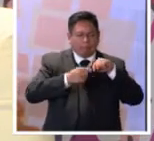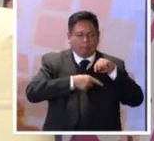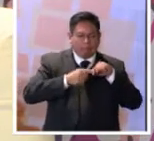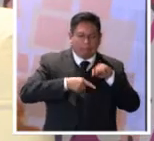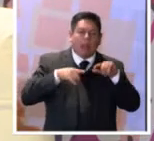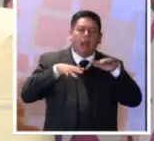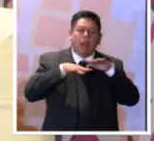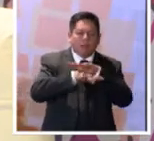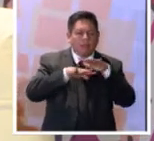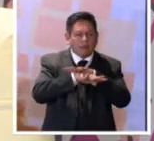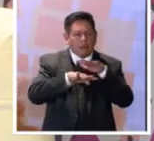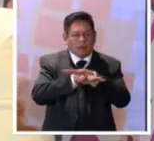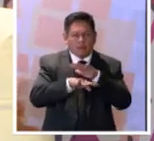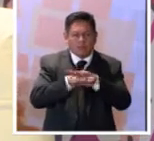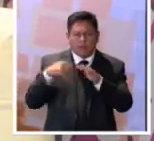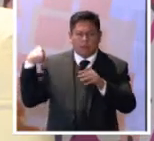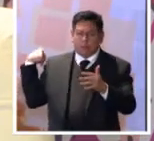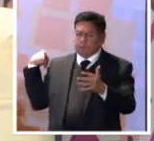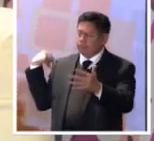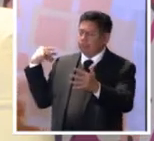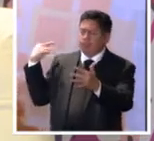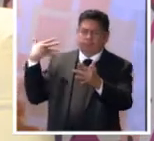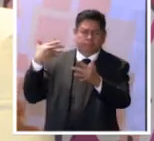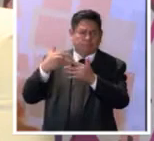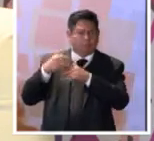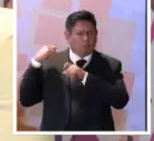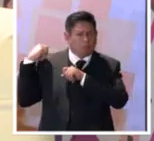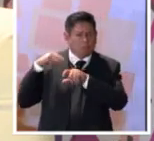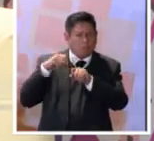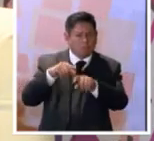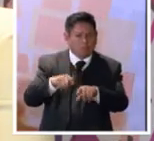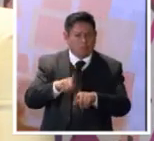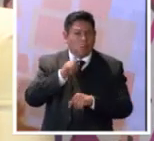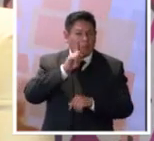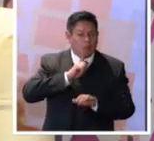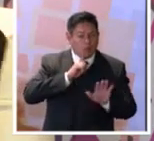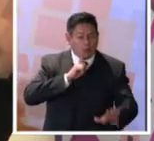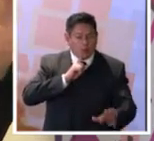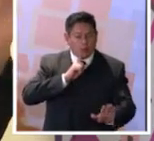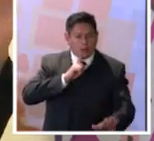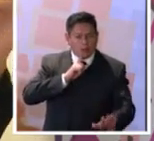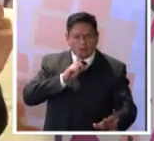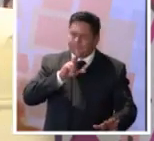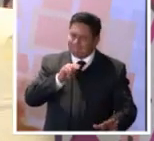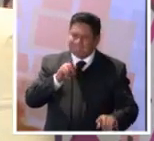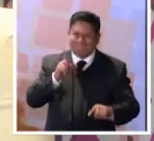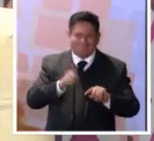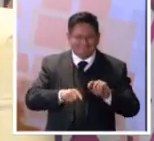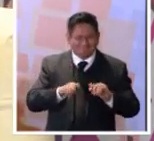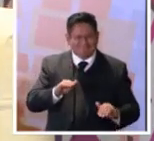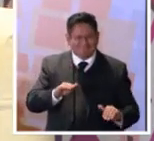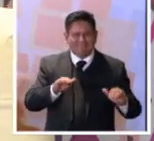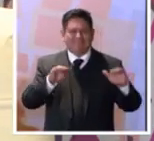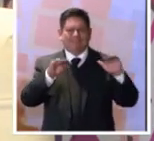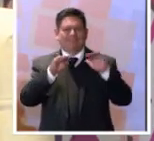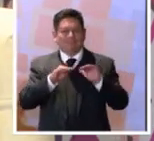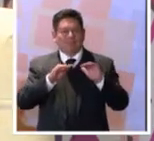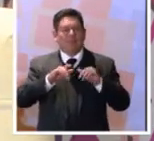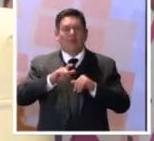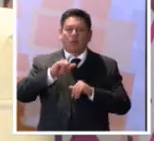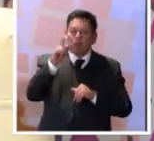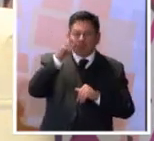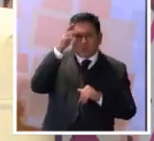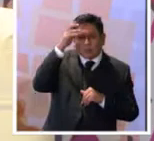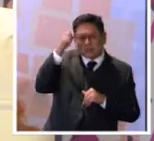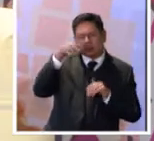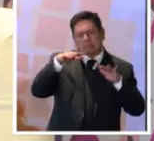hay que quitar los lentes, hay que hacer el hábito de mirar con género, con perspectiva de género es un hábito. Porque una vez que tienes el hábito, empiezas a